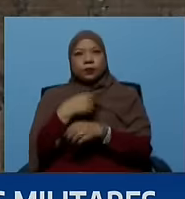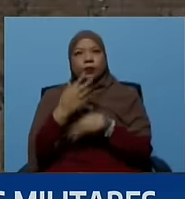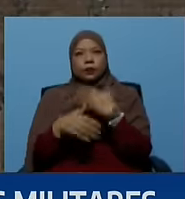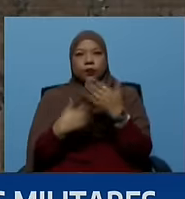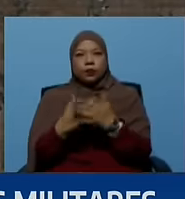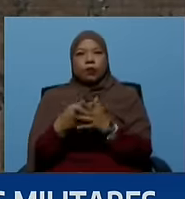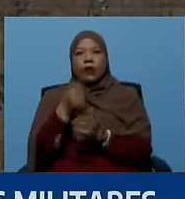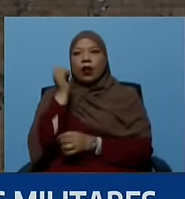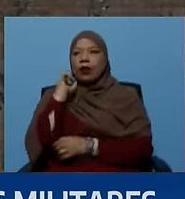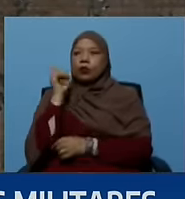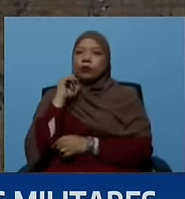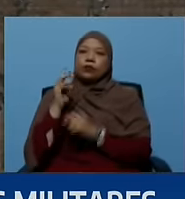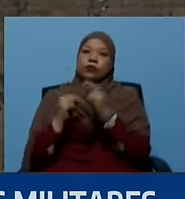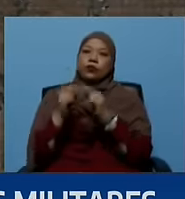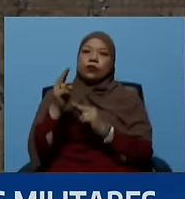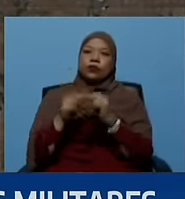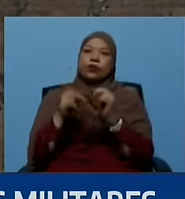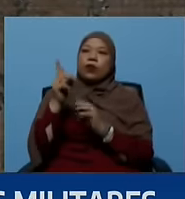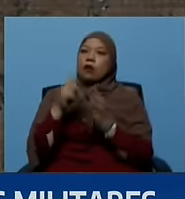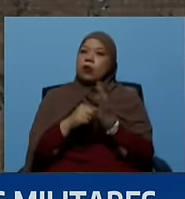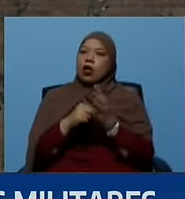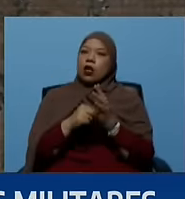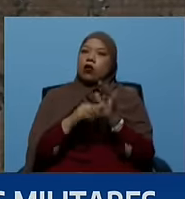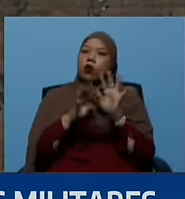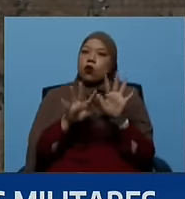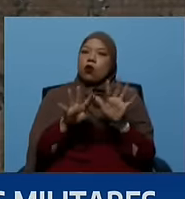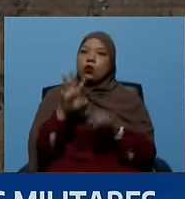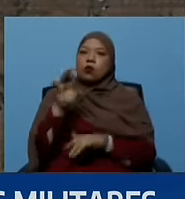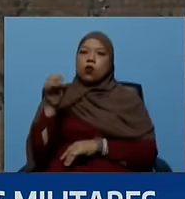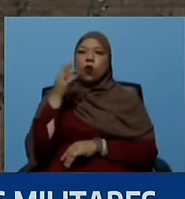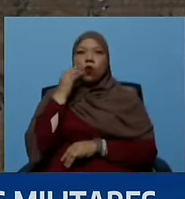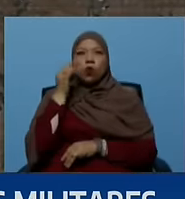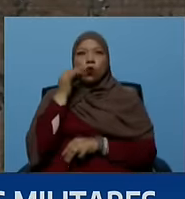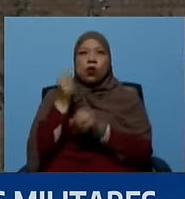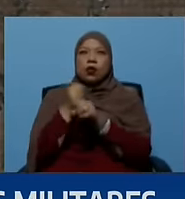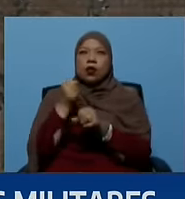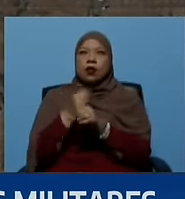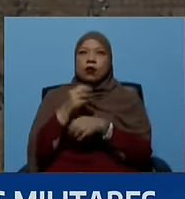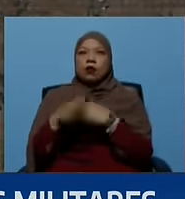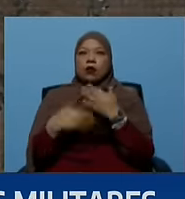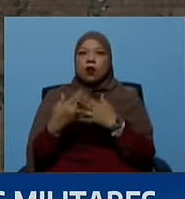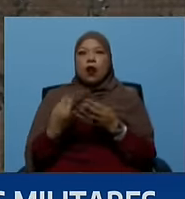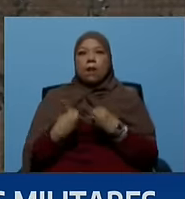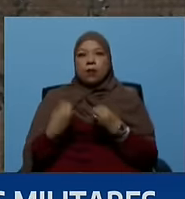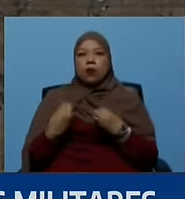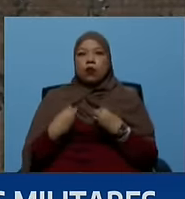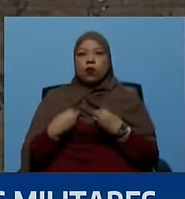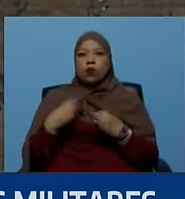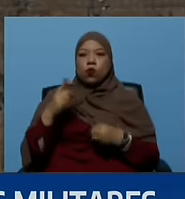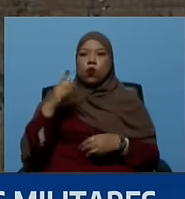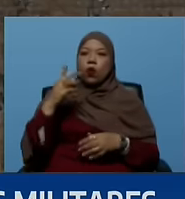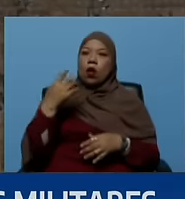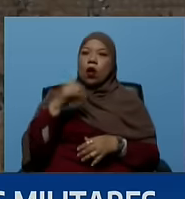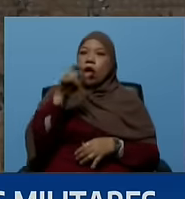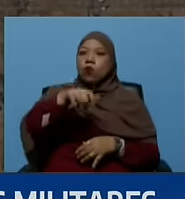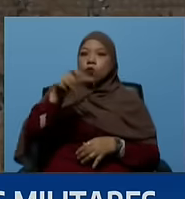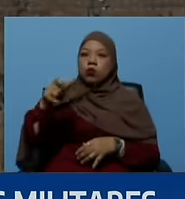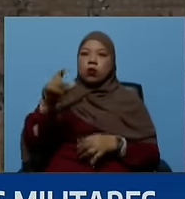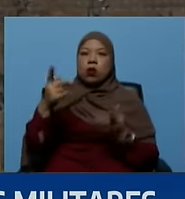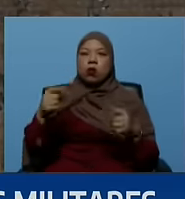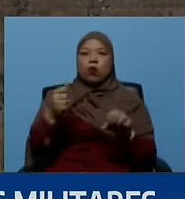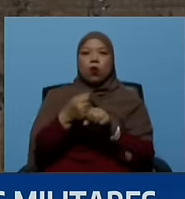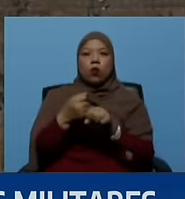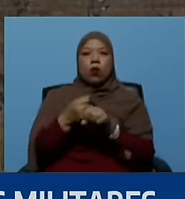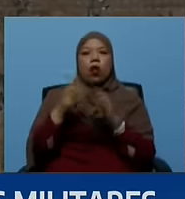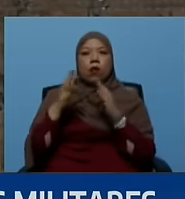bloque fue famoso lo construyeron en los 50 en época de Jiménez y ahí vivían los primeros que vivieron en el bloque en el